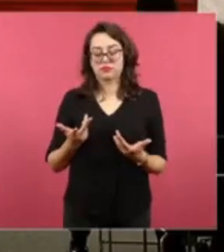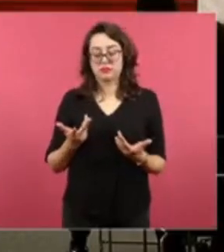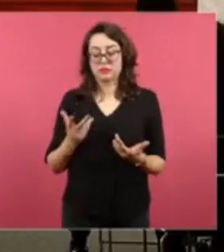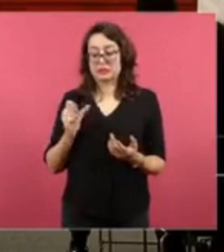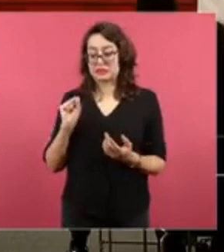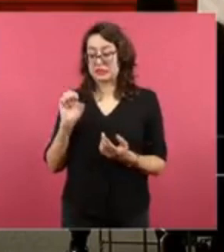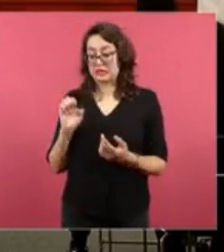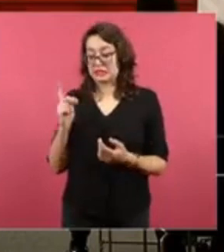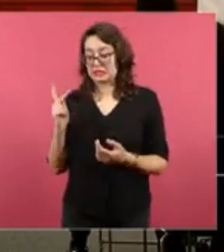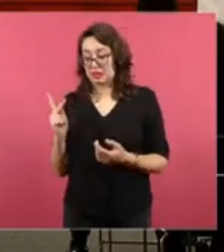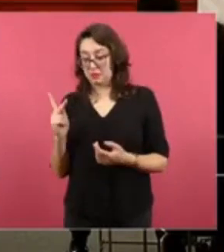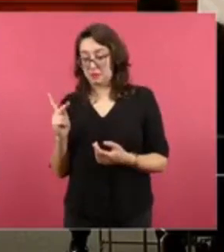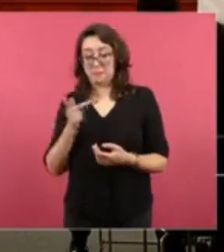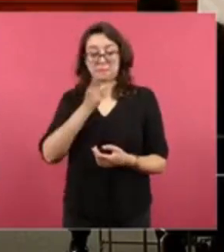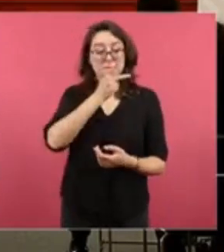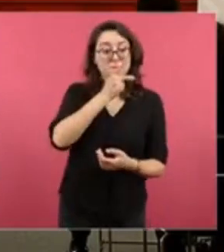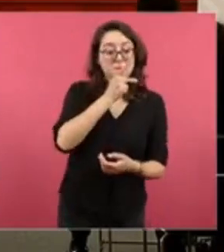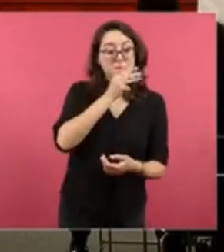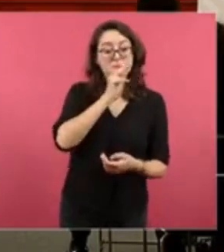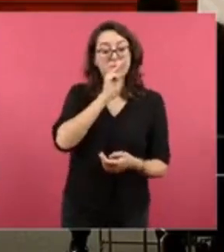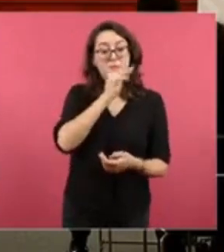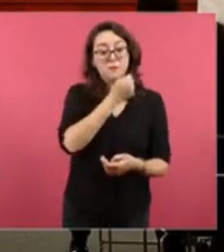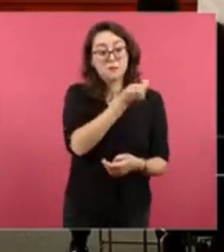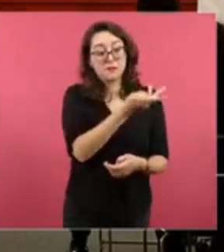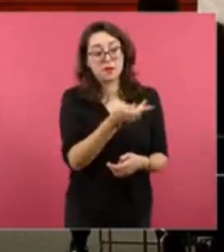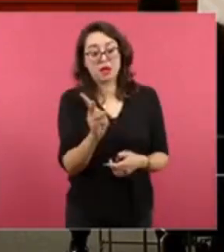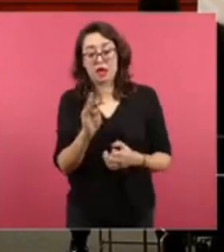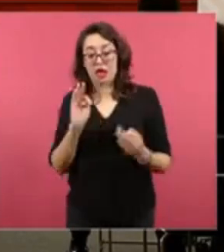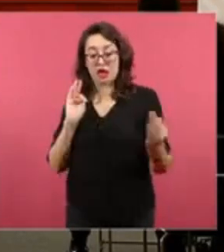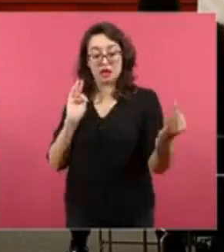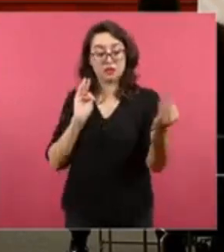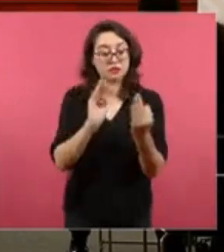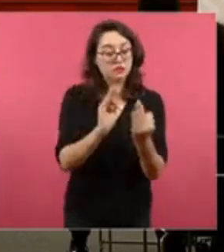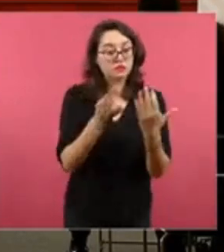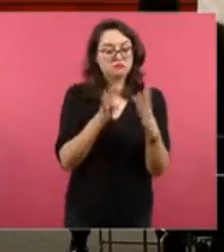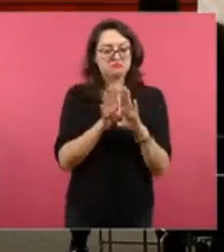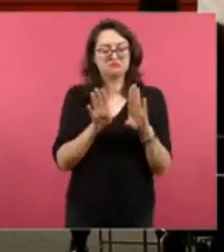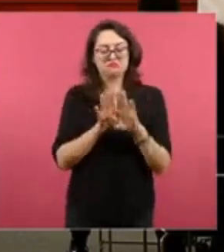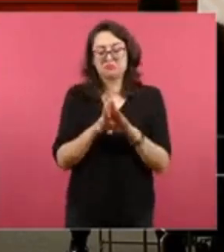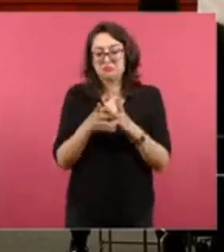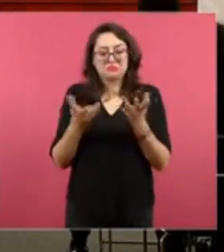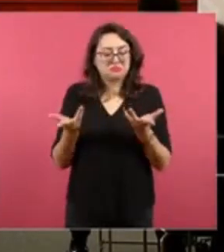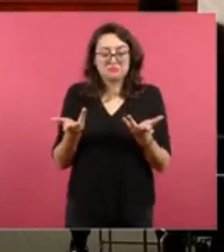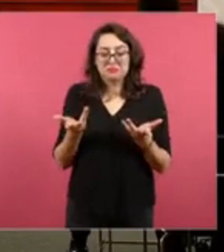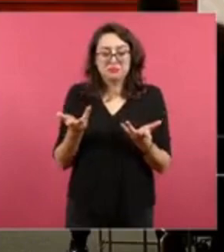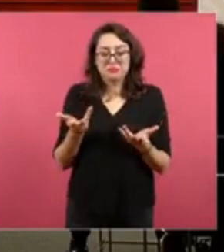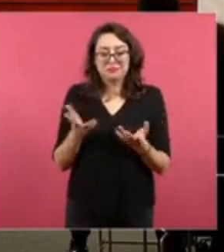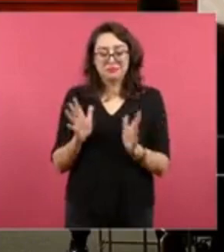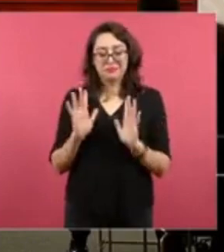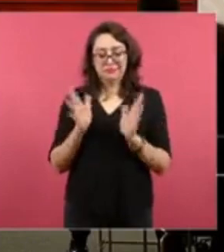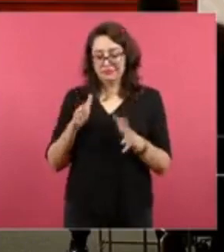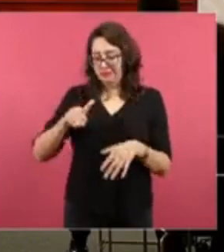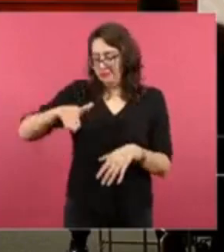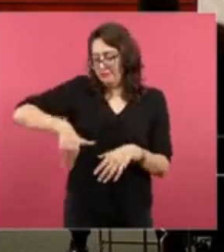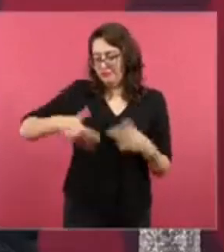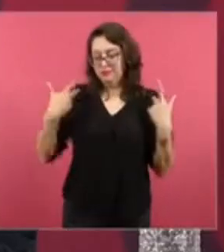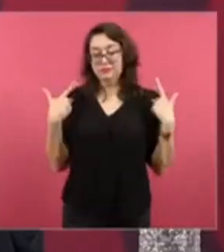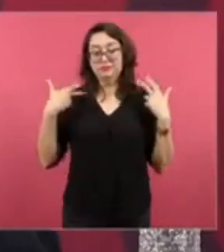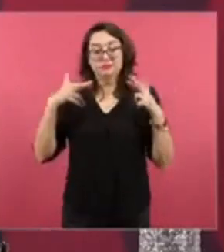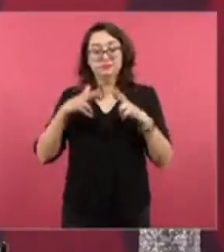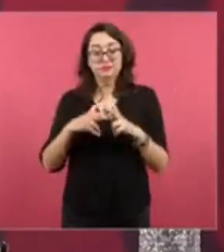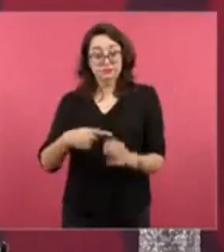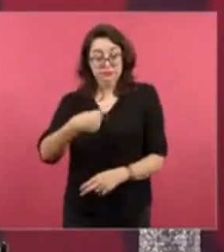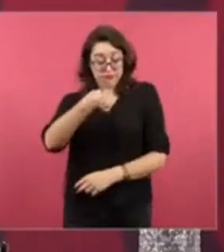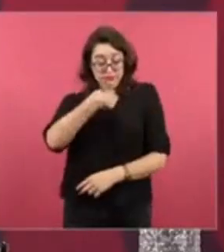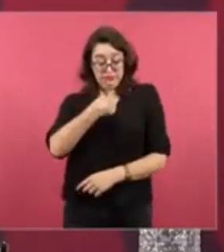Pública a los padres de familia? Lo dijo ahorita Enrique. La Secretaría de Educación Pública no es la Secretaría de